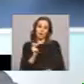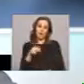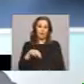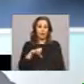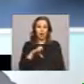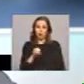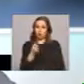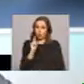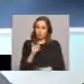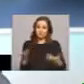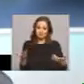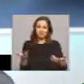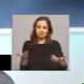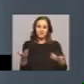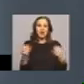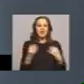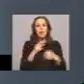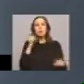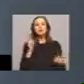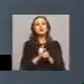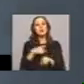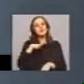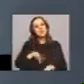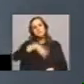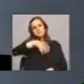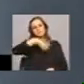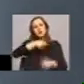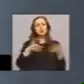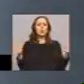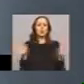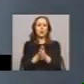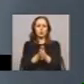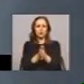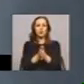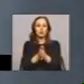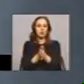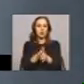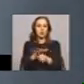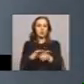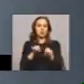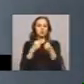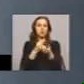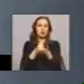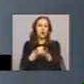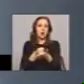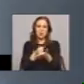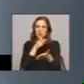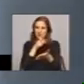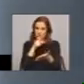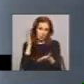que no estaban con claro, Franco. Claro, al mismo tiempo que quería contar pues todo el desastre del auxilio social, lo que quería contar